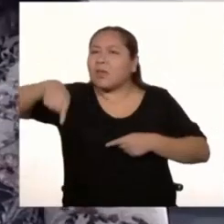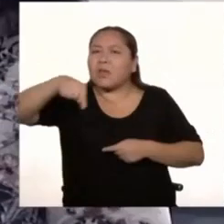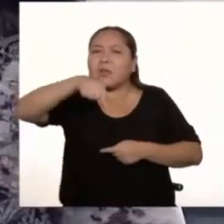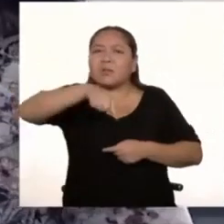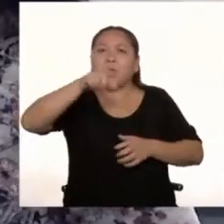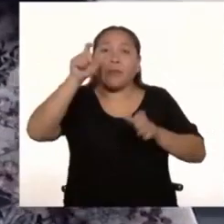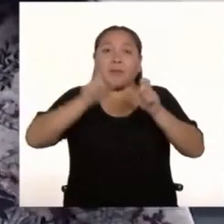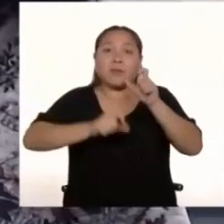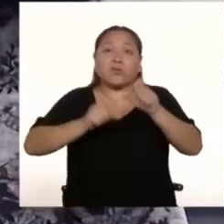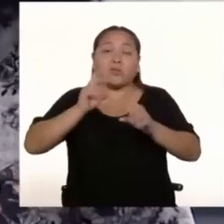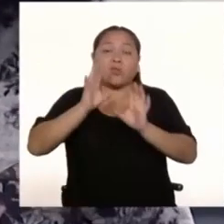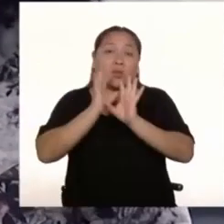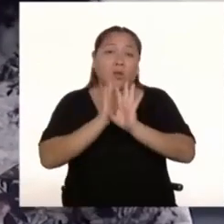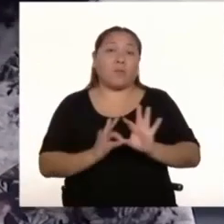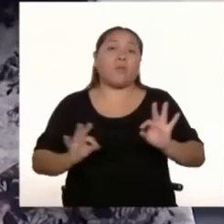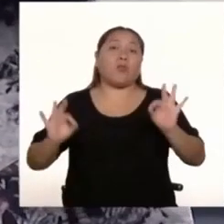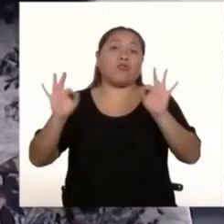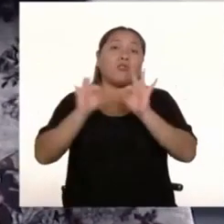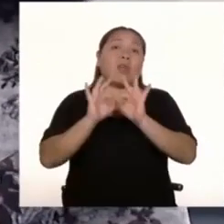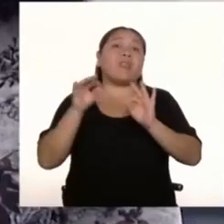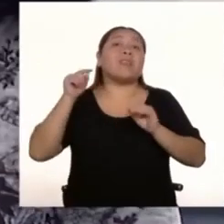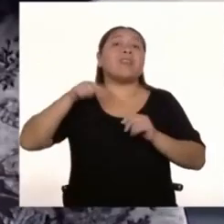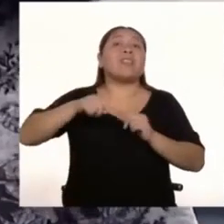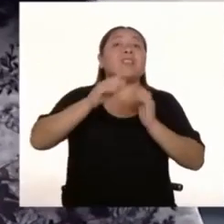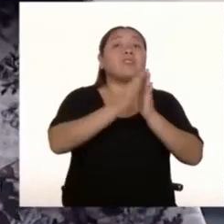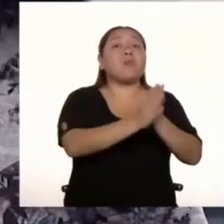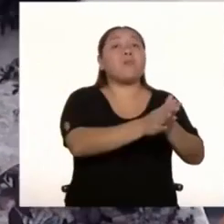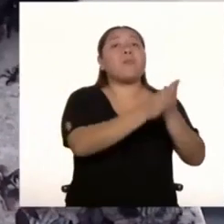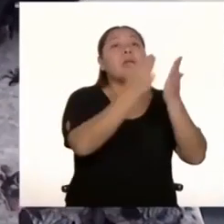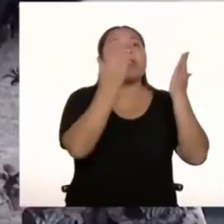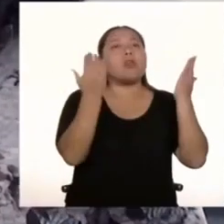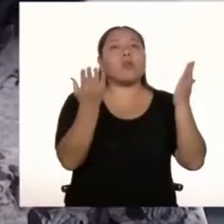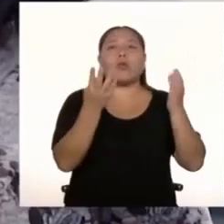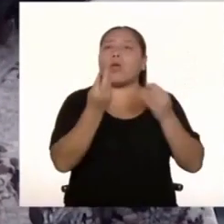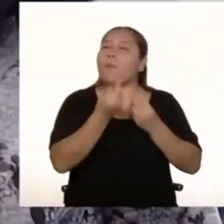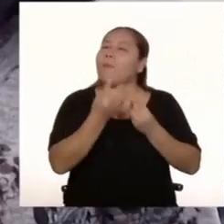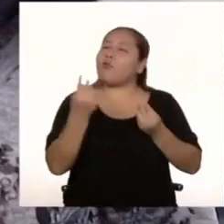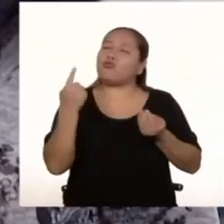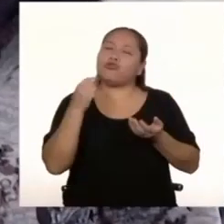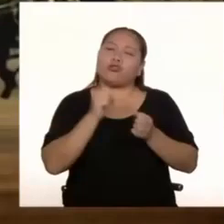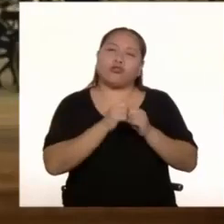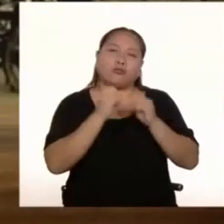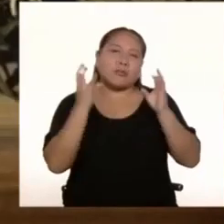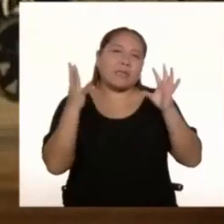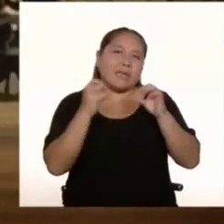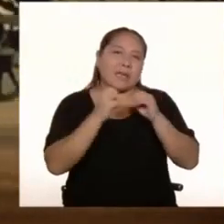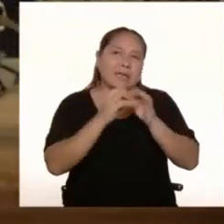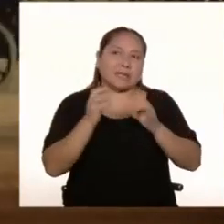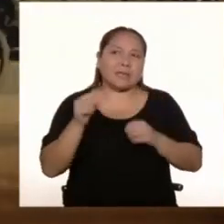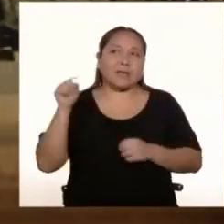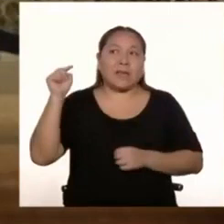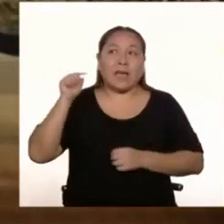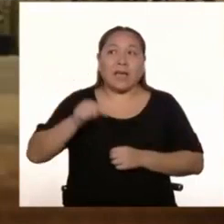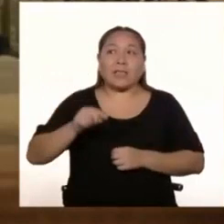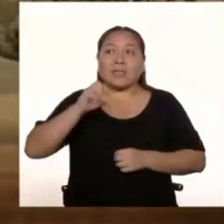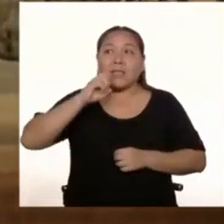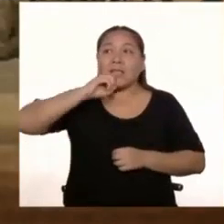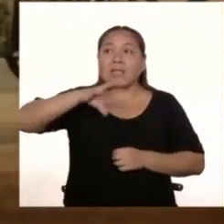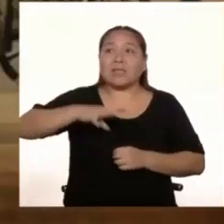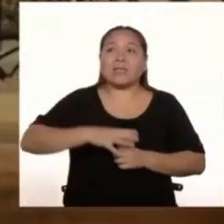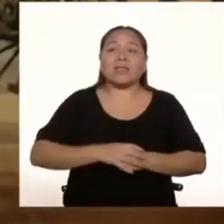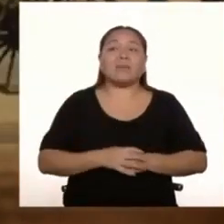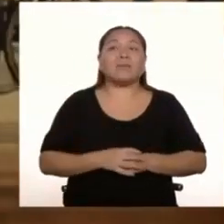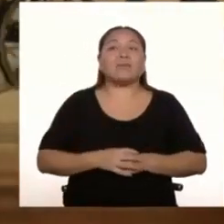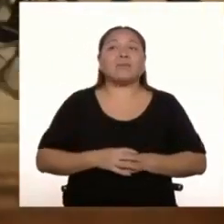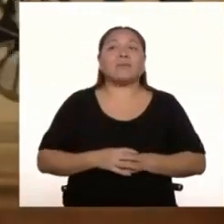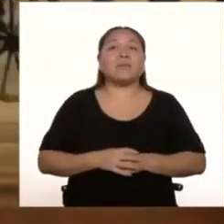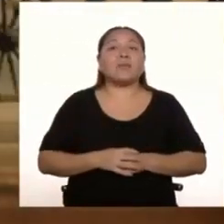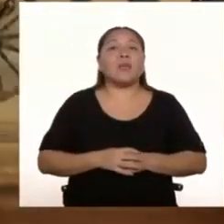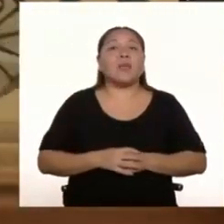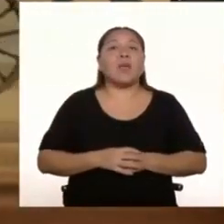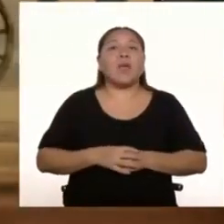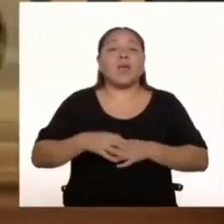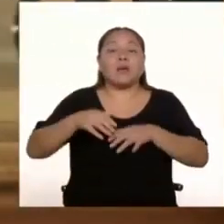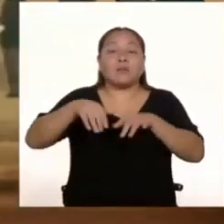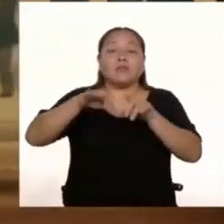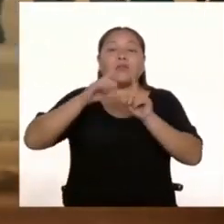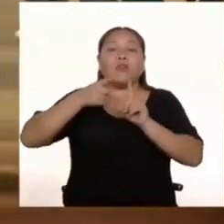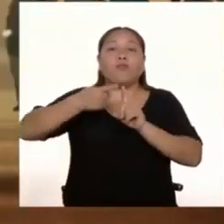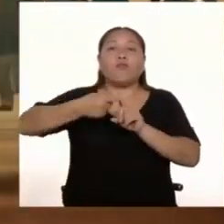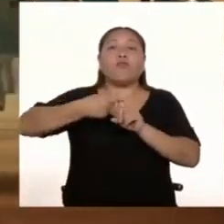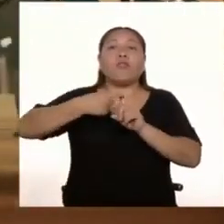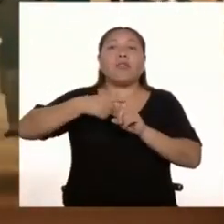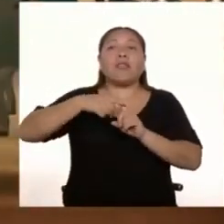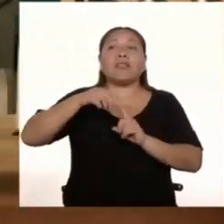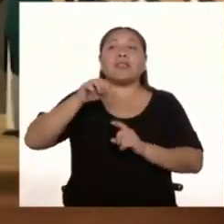en los periódicos de ese entonces durante varios días. A eso le llamamos funerales apoteósicos,